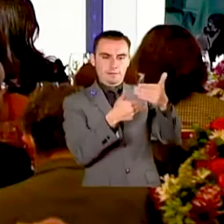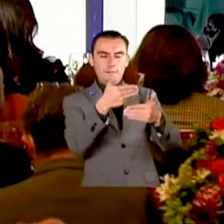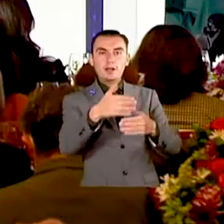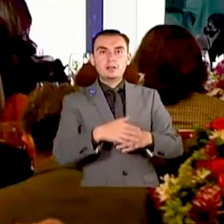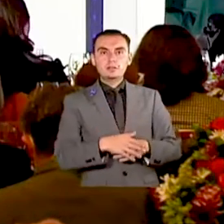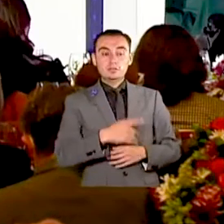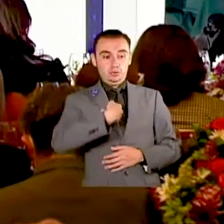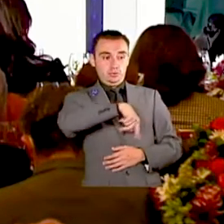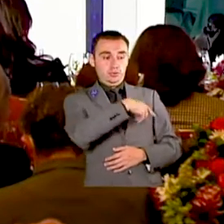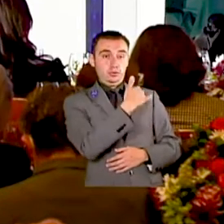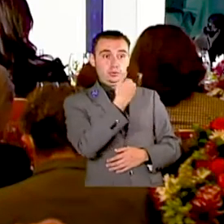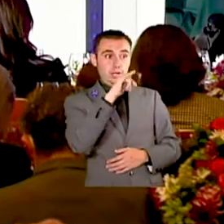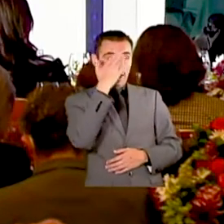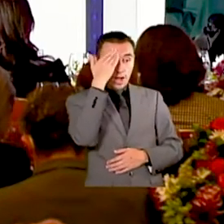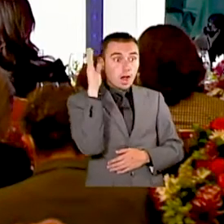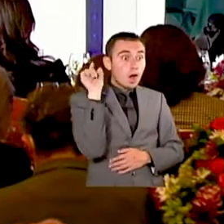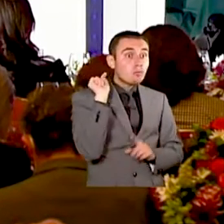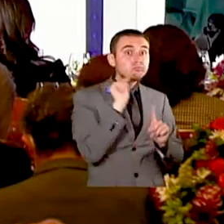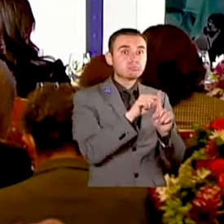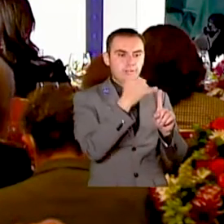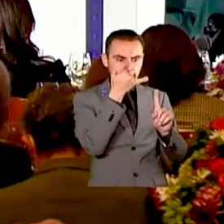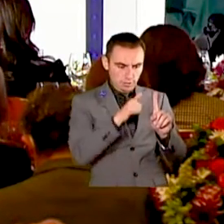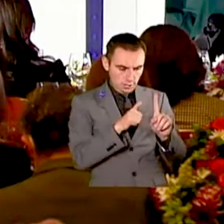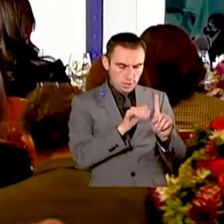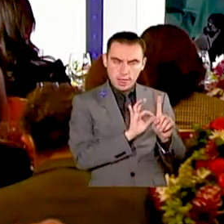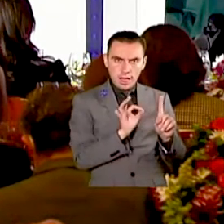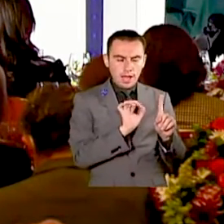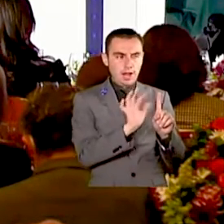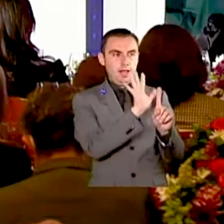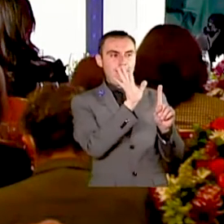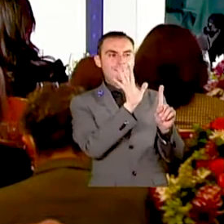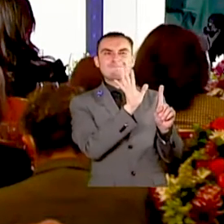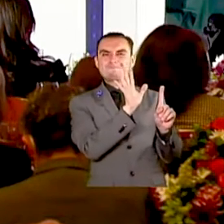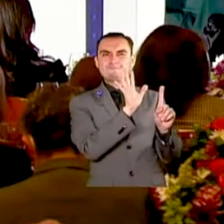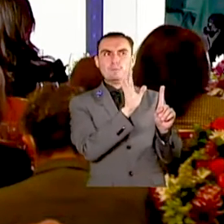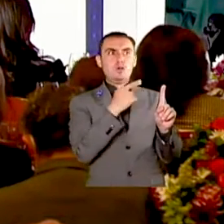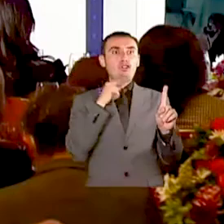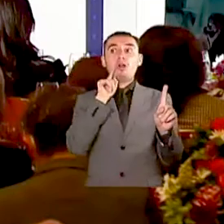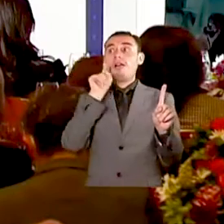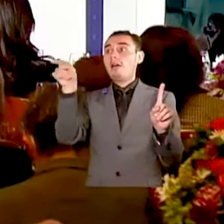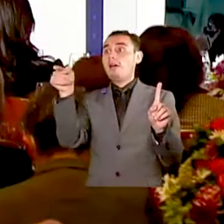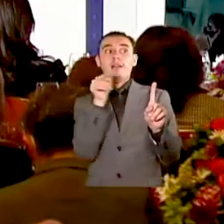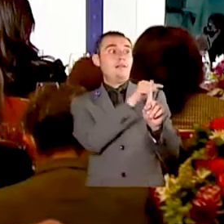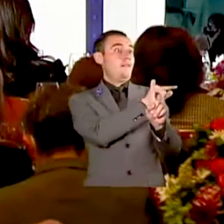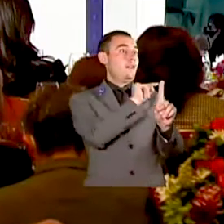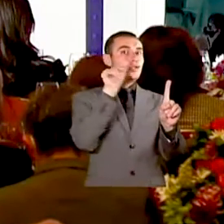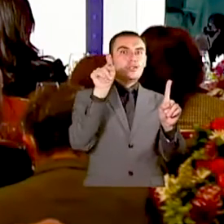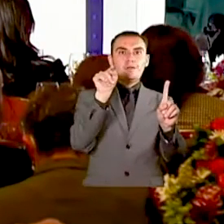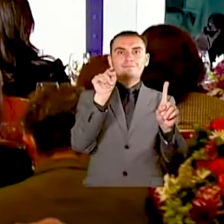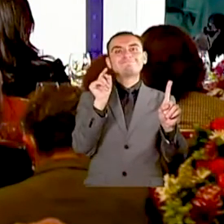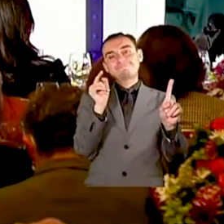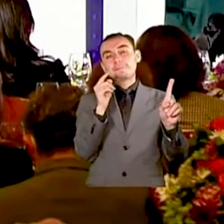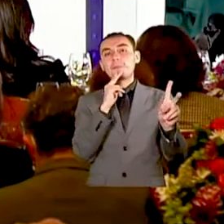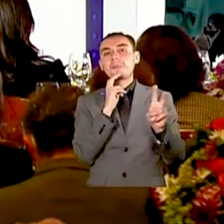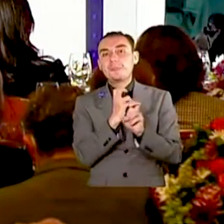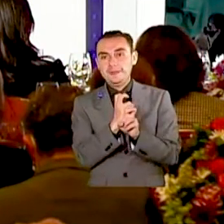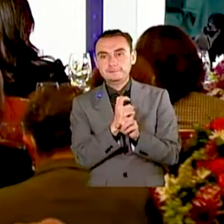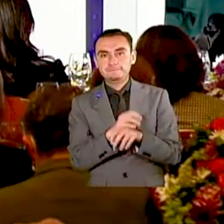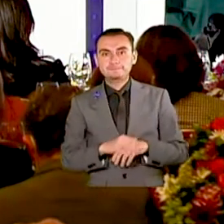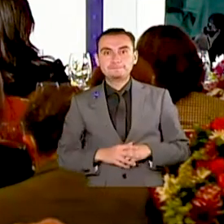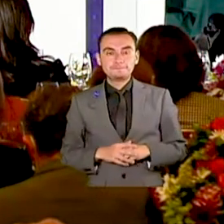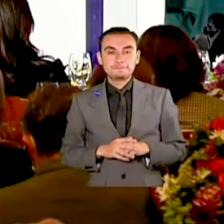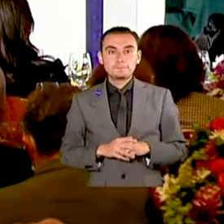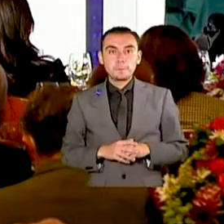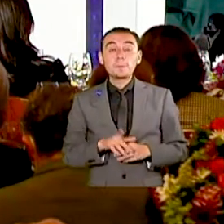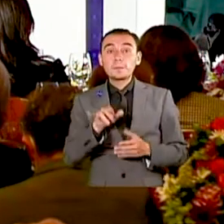tenemos una ruta y un punto final a donde llegar claro, trabajamos desarmónicamente, desarticuladamente y no damos buenos